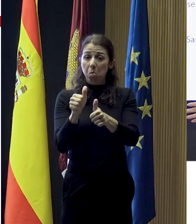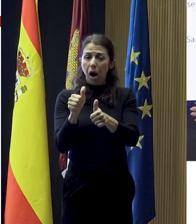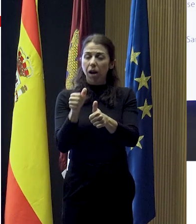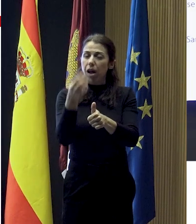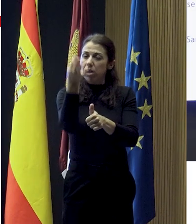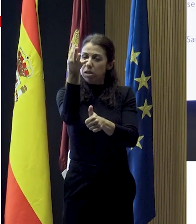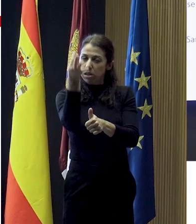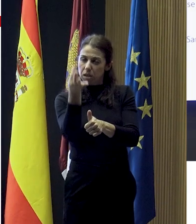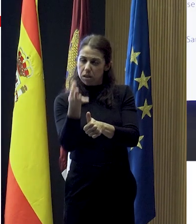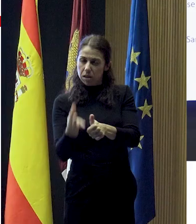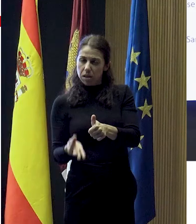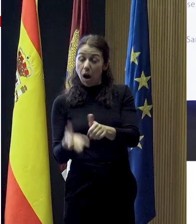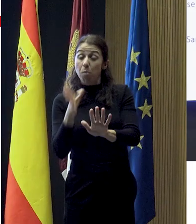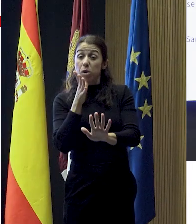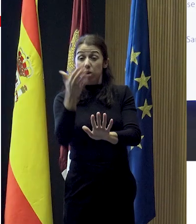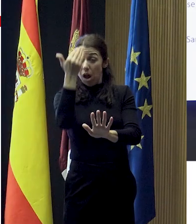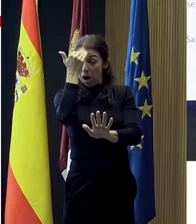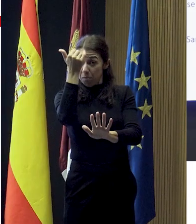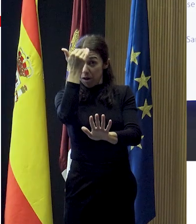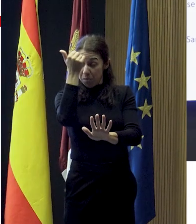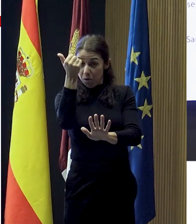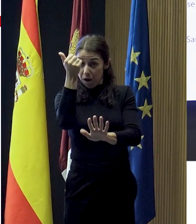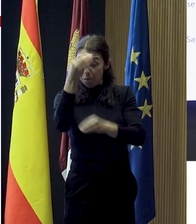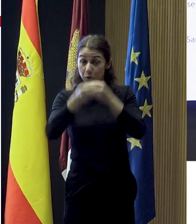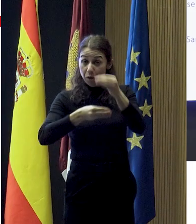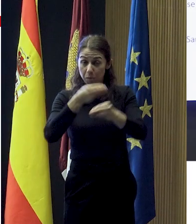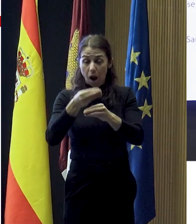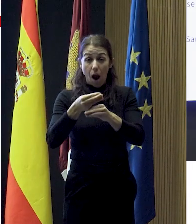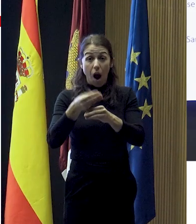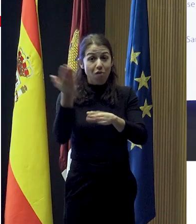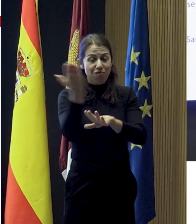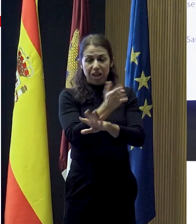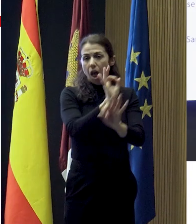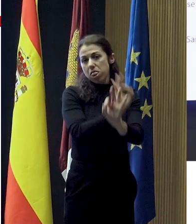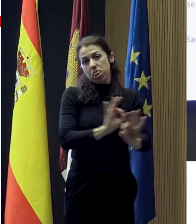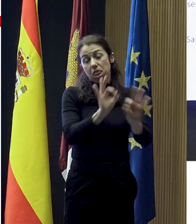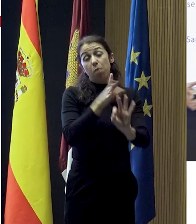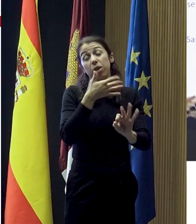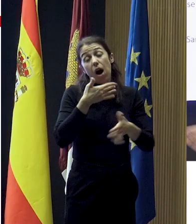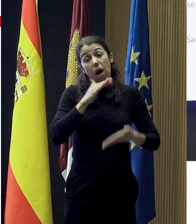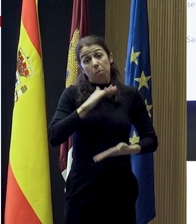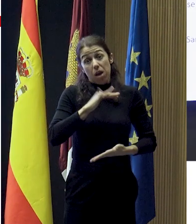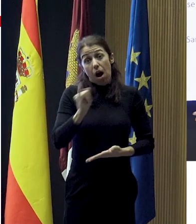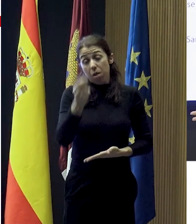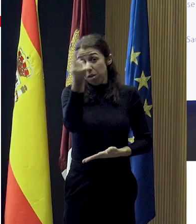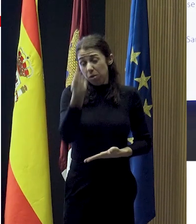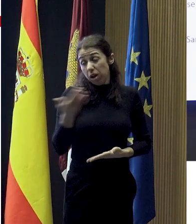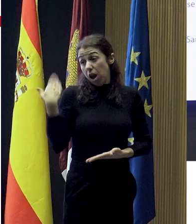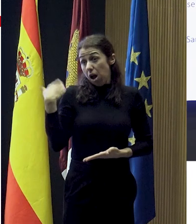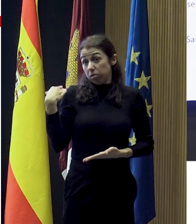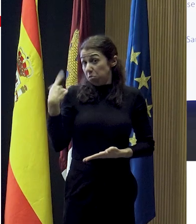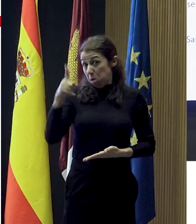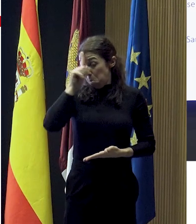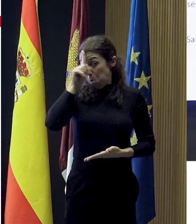fina. Por lo tanto, esa memoria procedimental estaba intacta, ¿vale? Porque era capaz de aprender a dibujar cosas que antes no